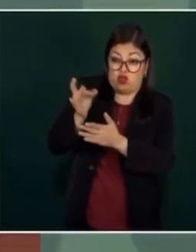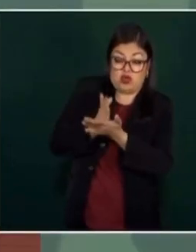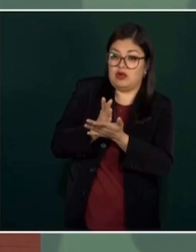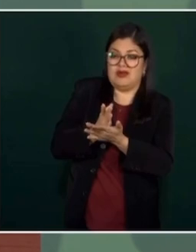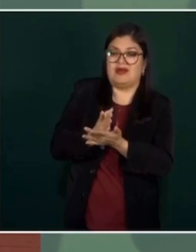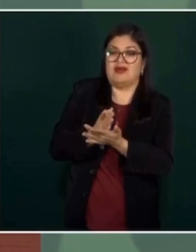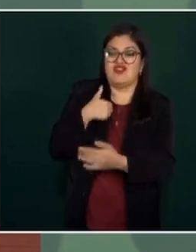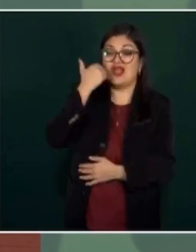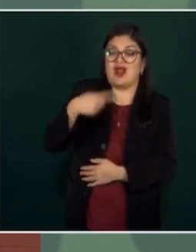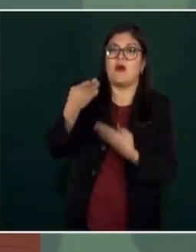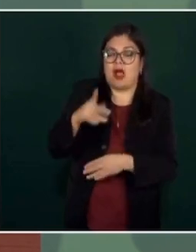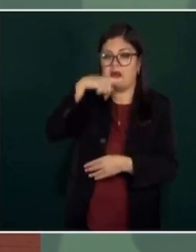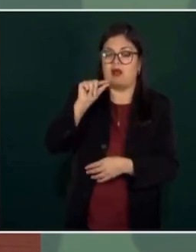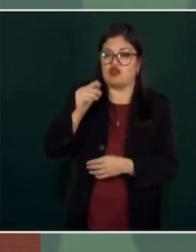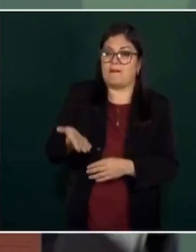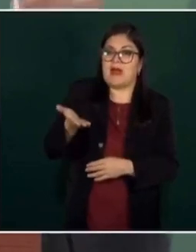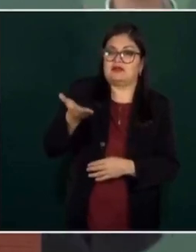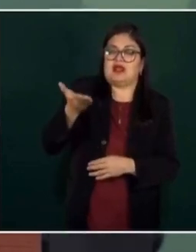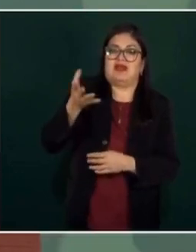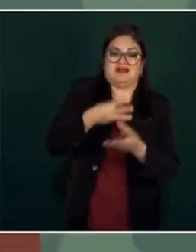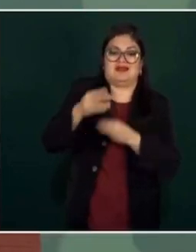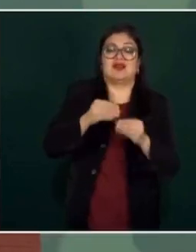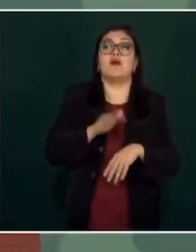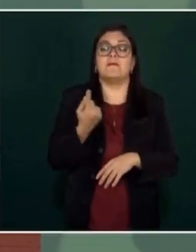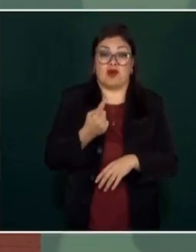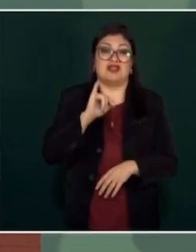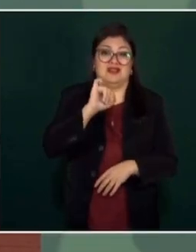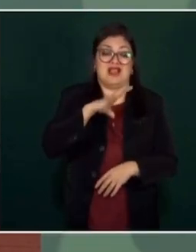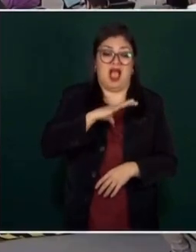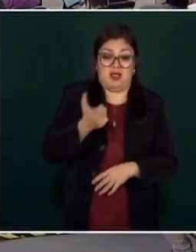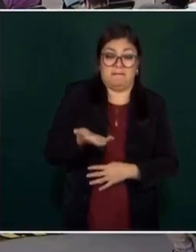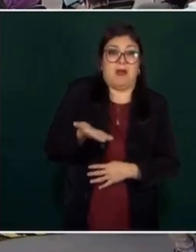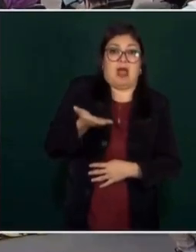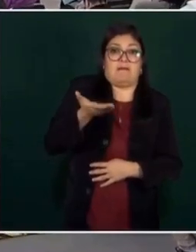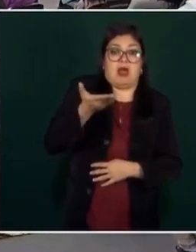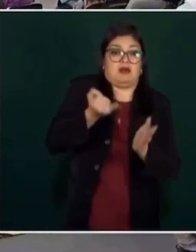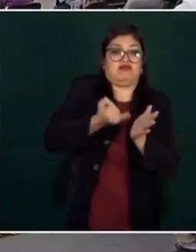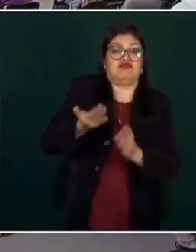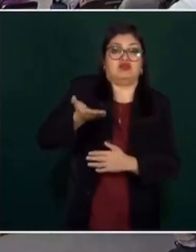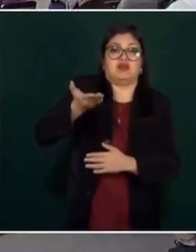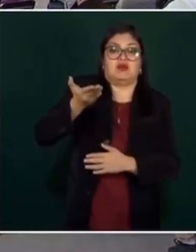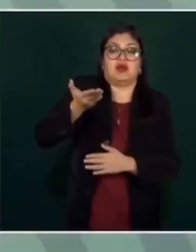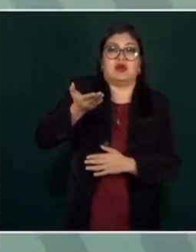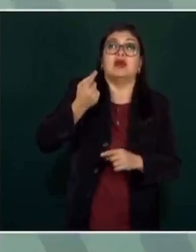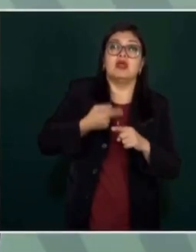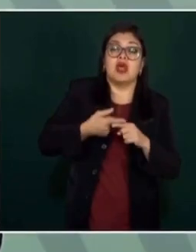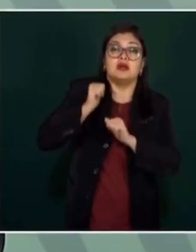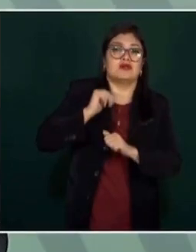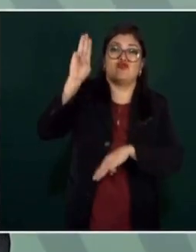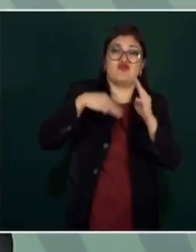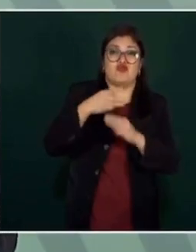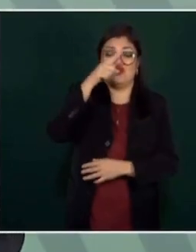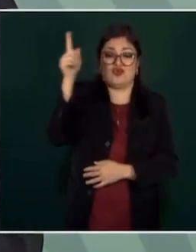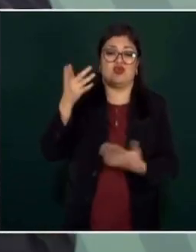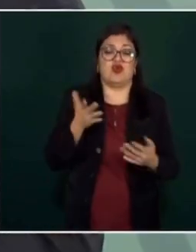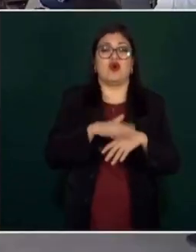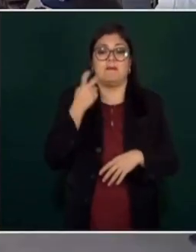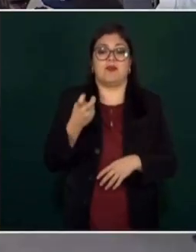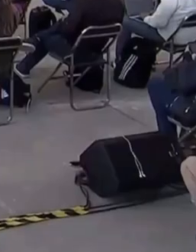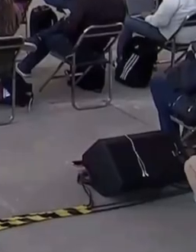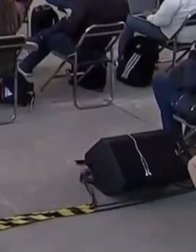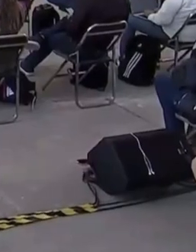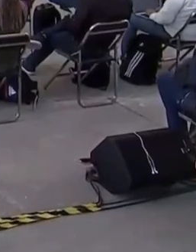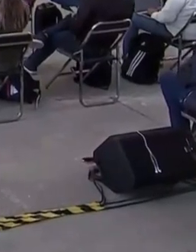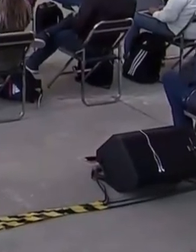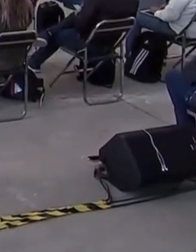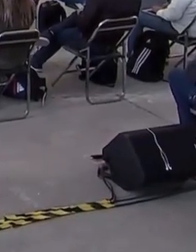el crecimiento económico. Porque esa fórmula de que si hay incremento de inflación, aumentar las tasas, que es lo que se aplica a nivel mundial, pues es lo